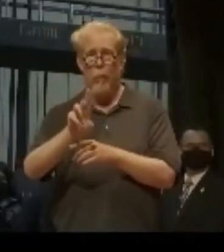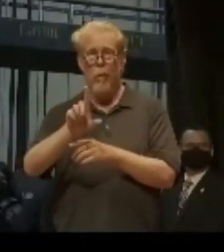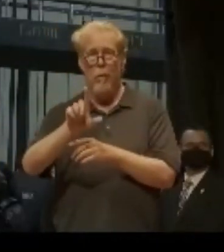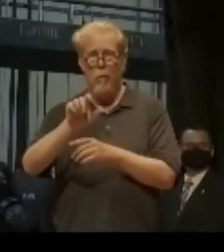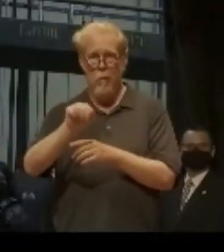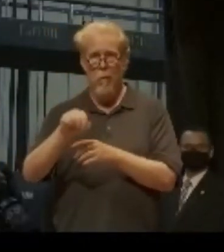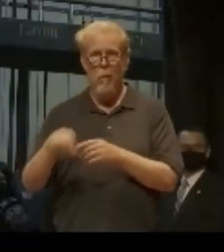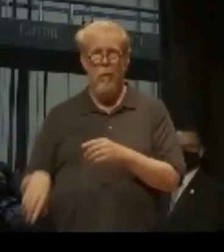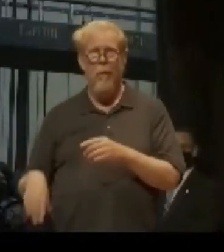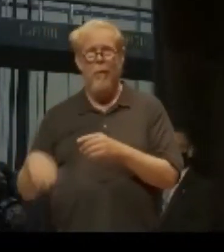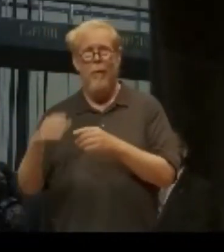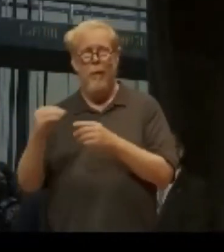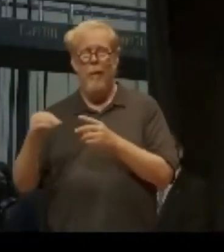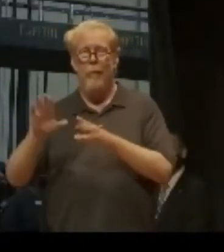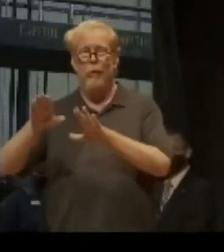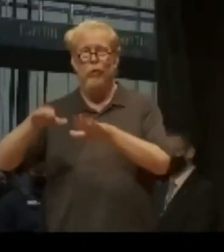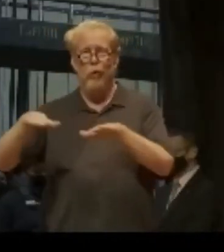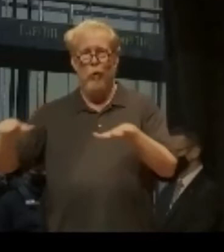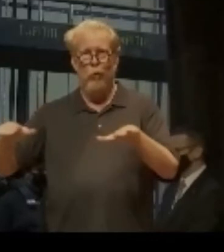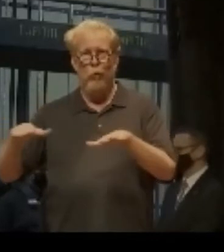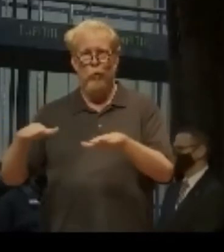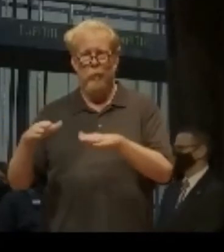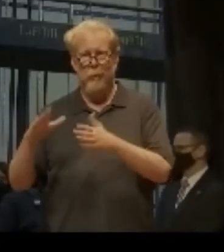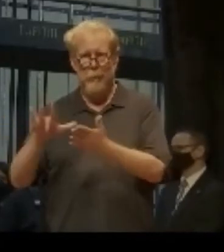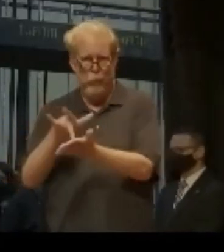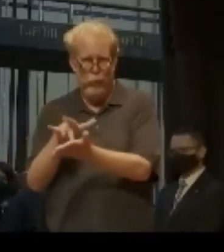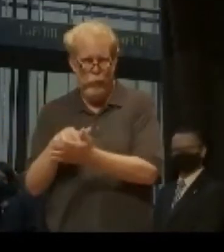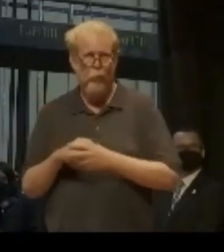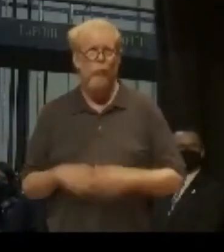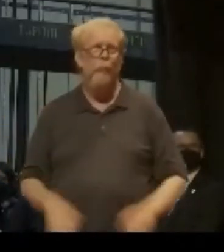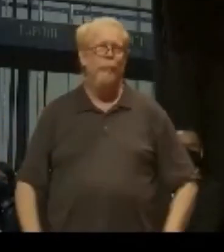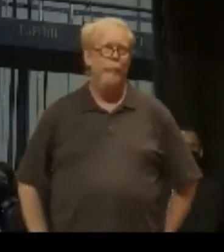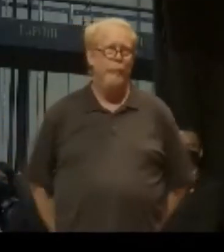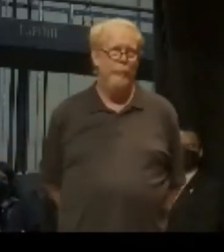únicamente aplicación, las que aparecen en la lámina.